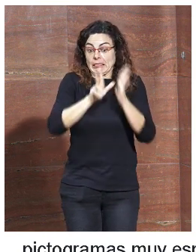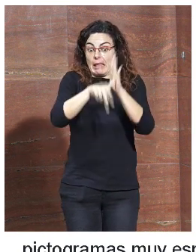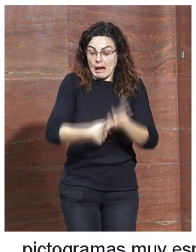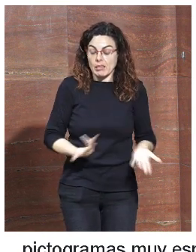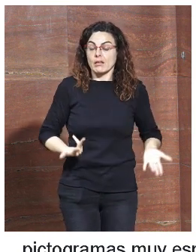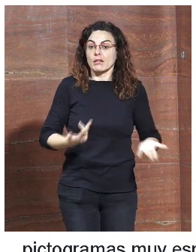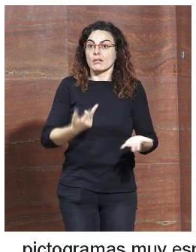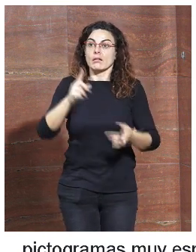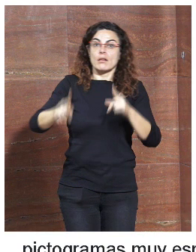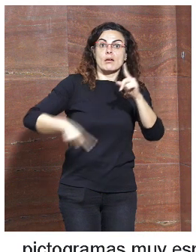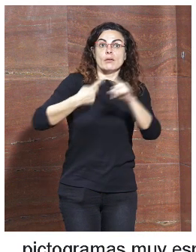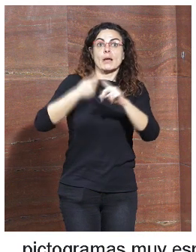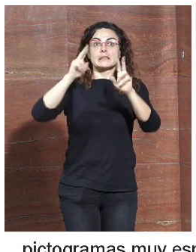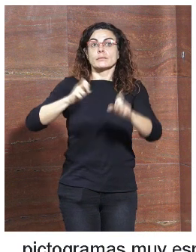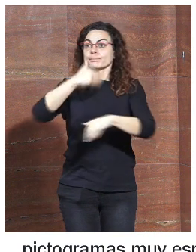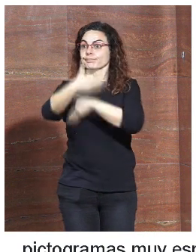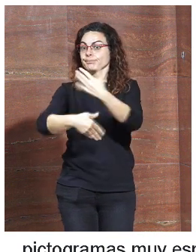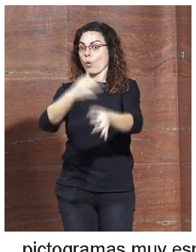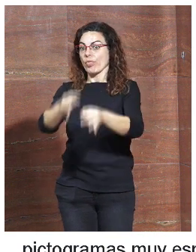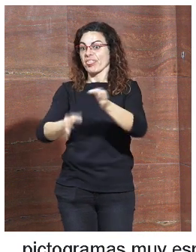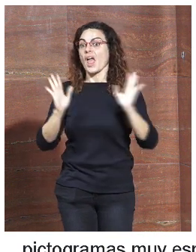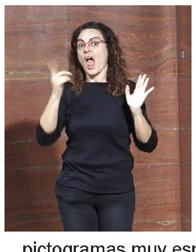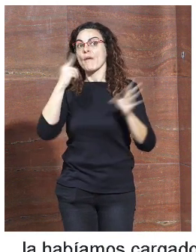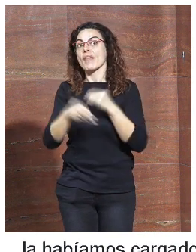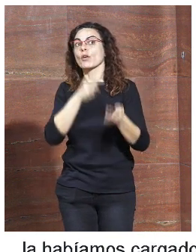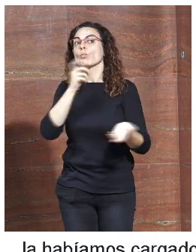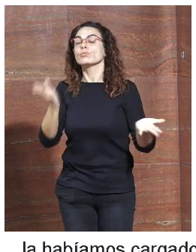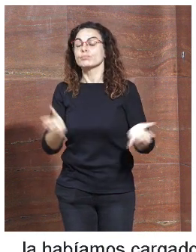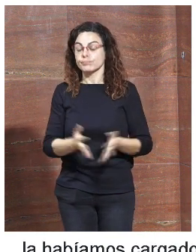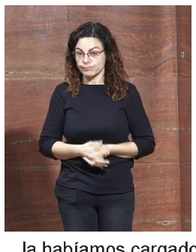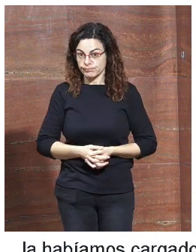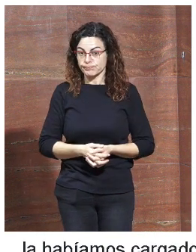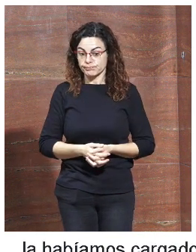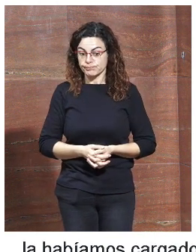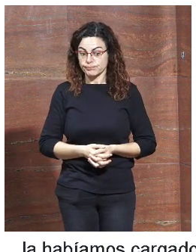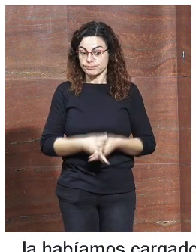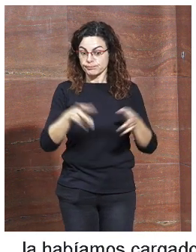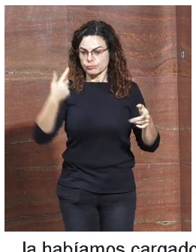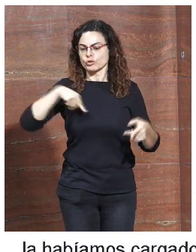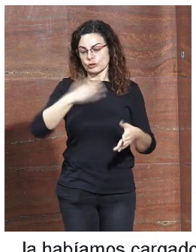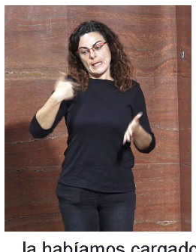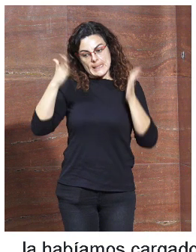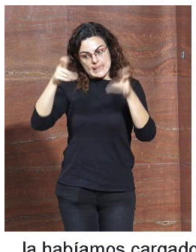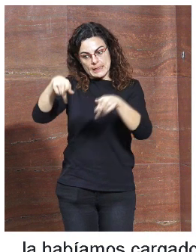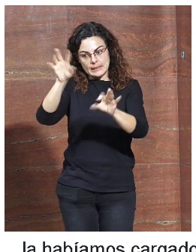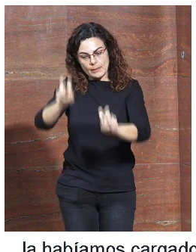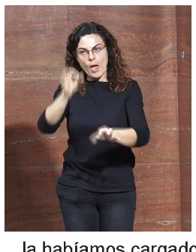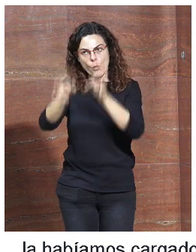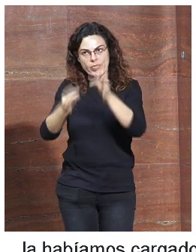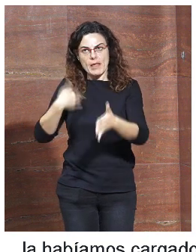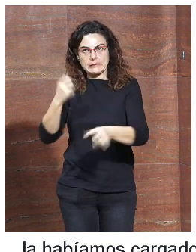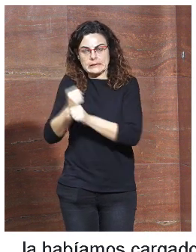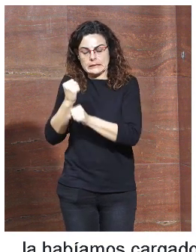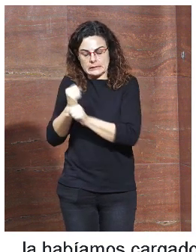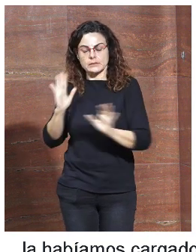luego el relato fáctico judicial, a ver cómo lo hacíamos, ¿vale? En eso ya estamos trabajando. Pero